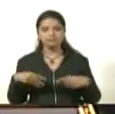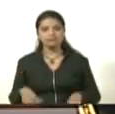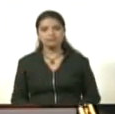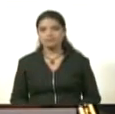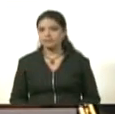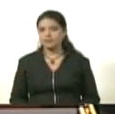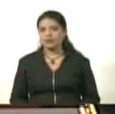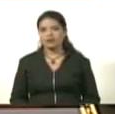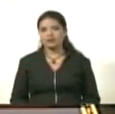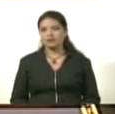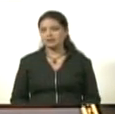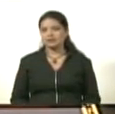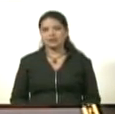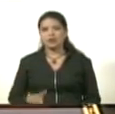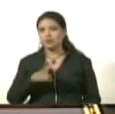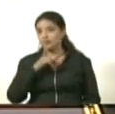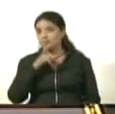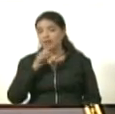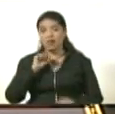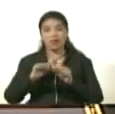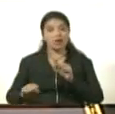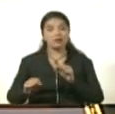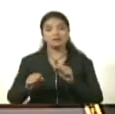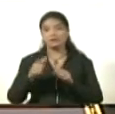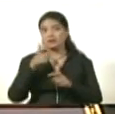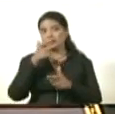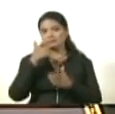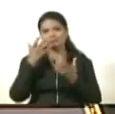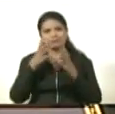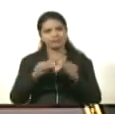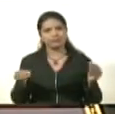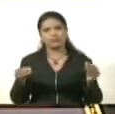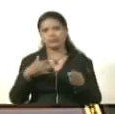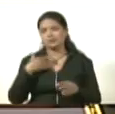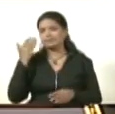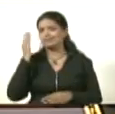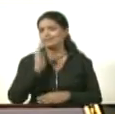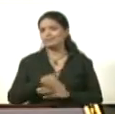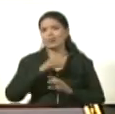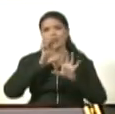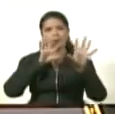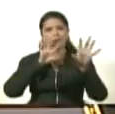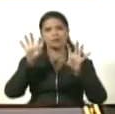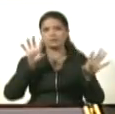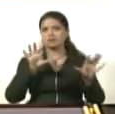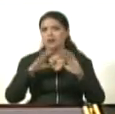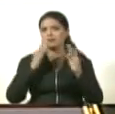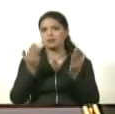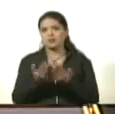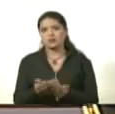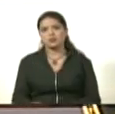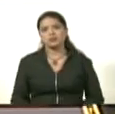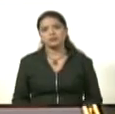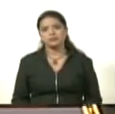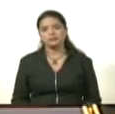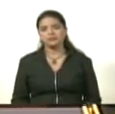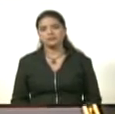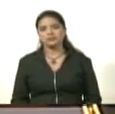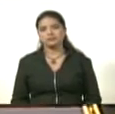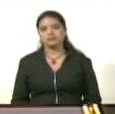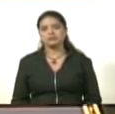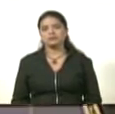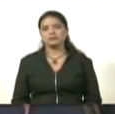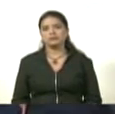es barbarismo, eso es anticivilizatorio. Eso es condenable en todas partes del mundo. Eso,